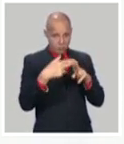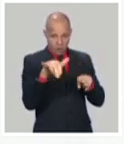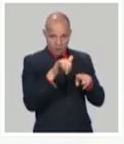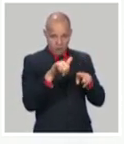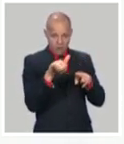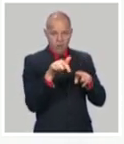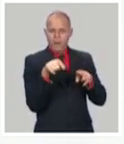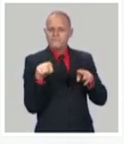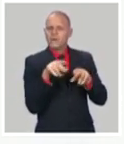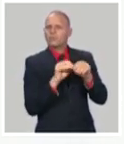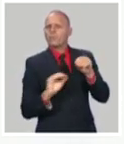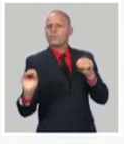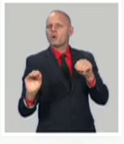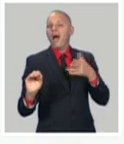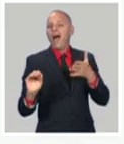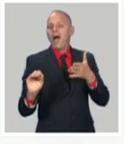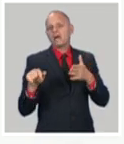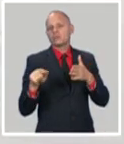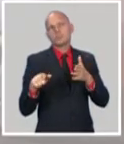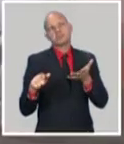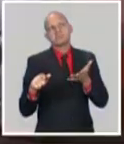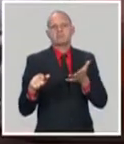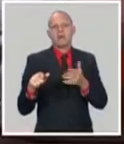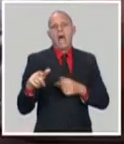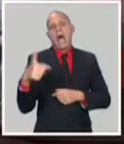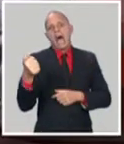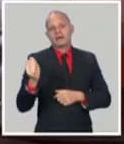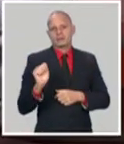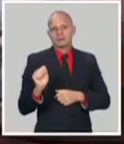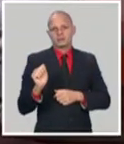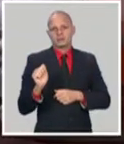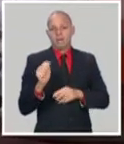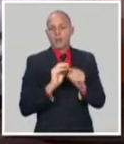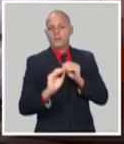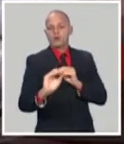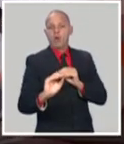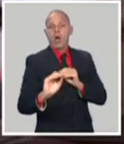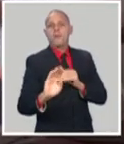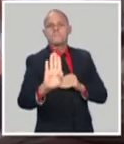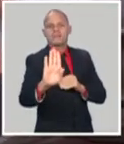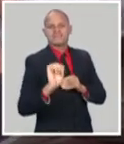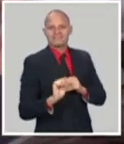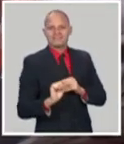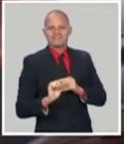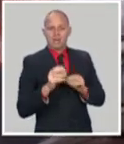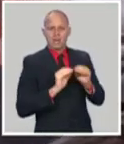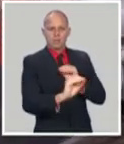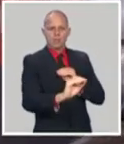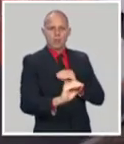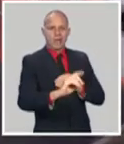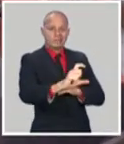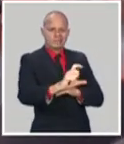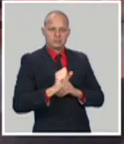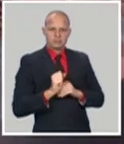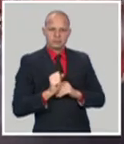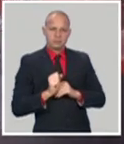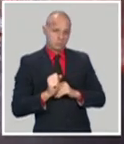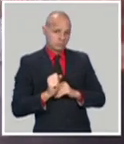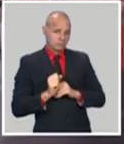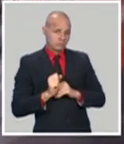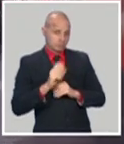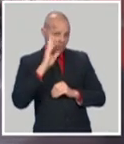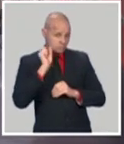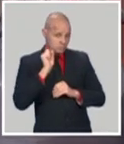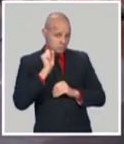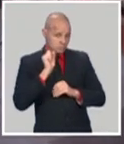en un lugar, bueno, ¿qué es lo que está causando? Sí, es SARS-2, está bien, pero ¿es la misma cepa o no? ¿O es